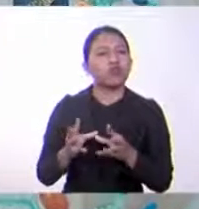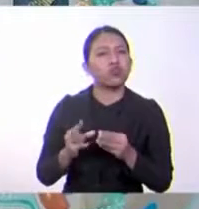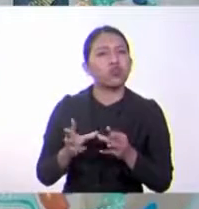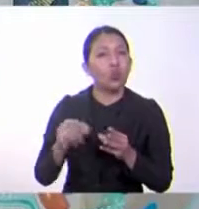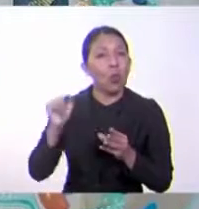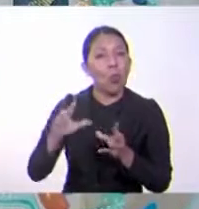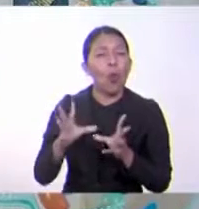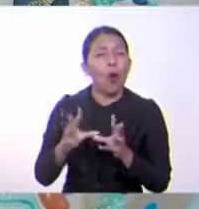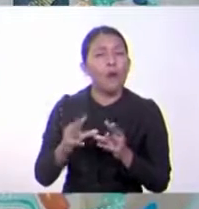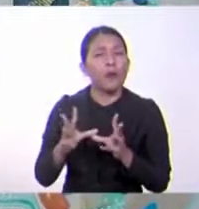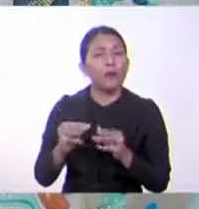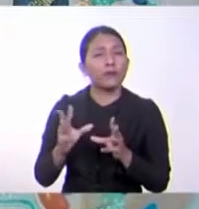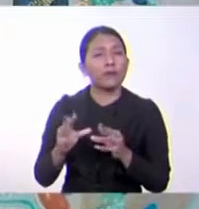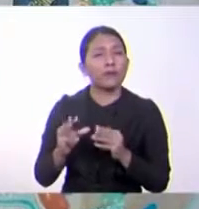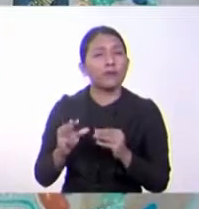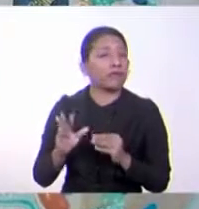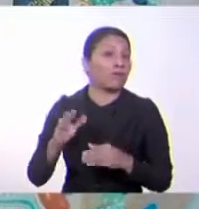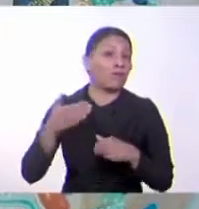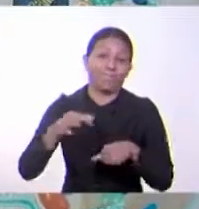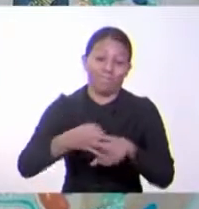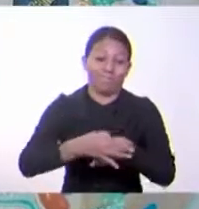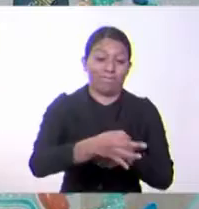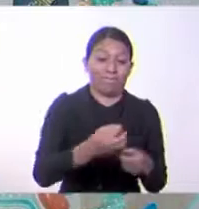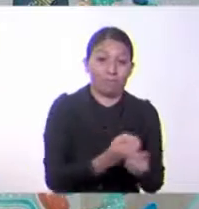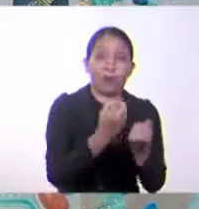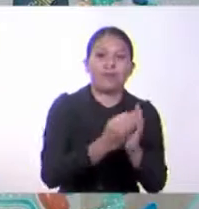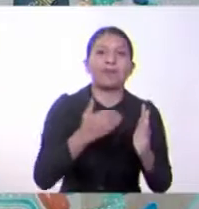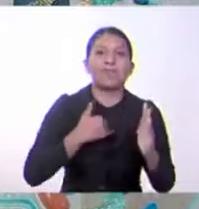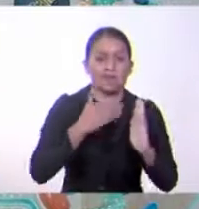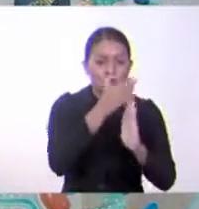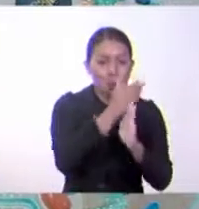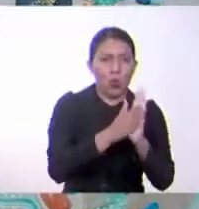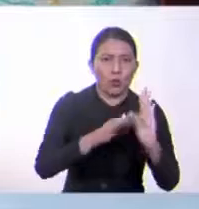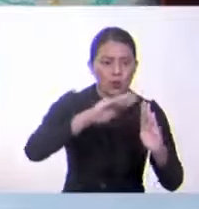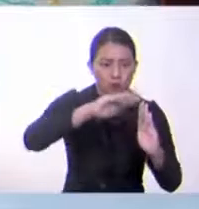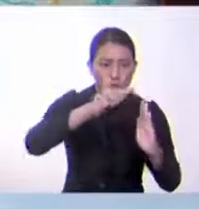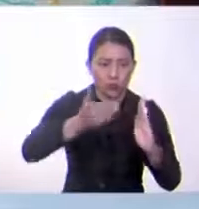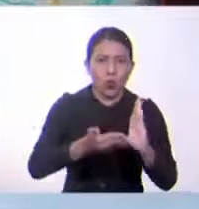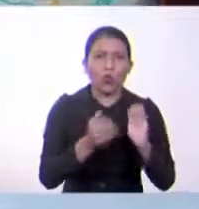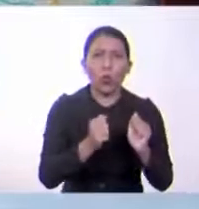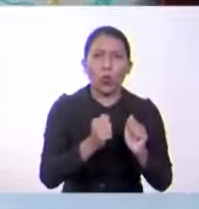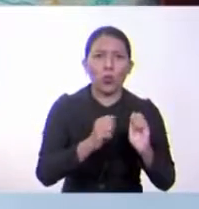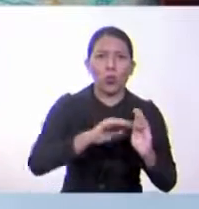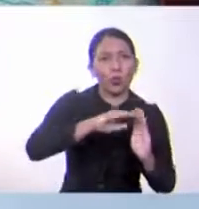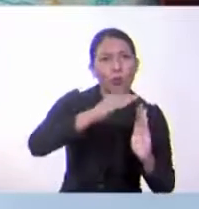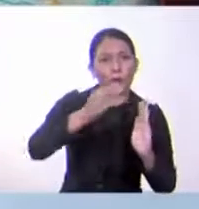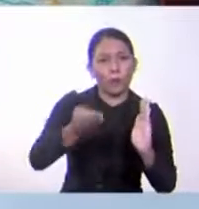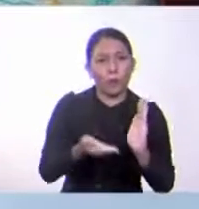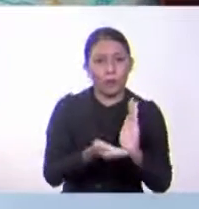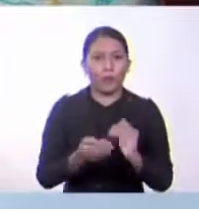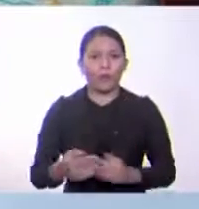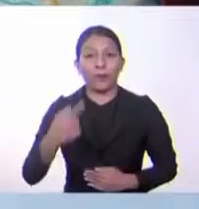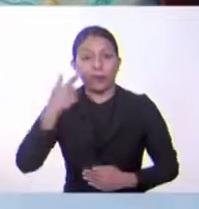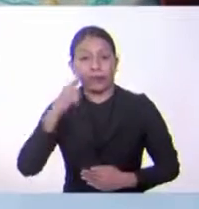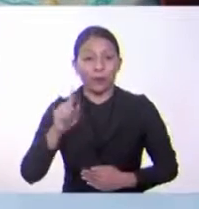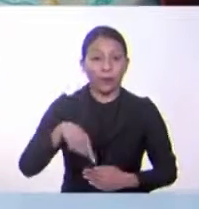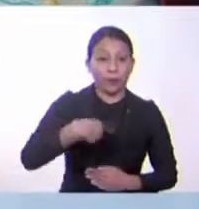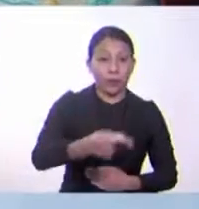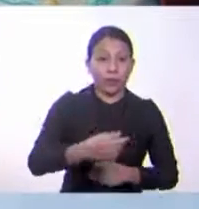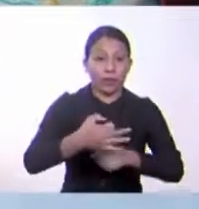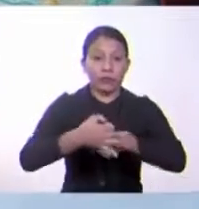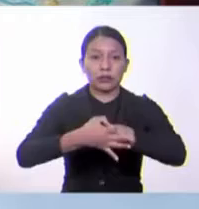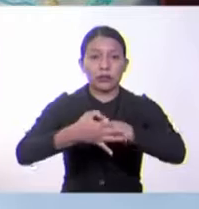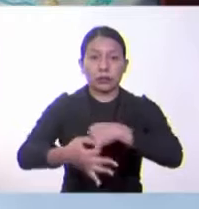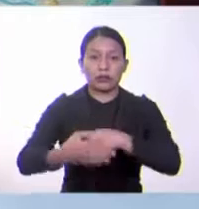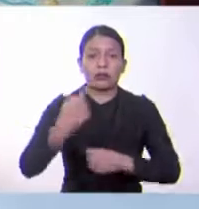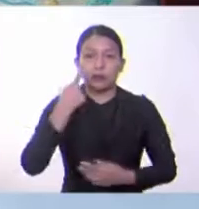también le confiere una gran movilidad y versatilidad, como en el caso de esta otra célula que vemos acá, que ya